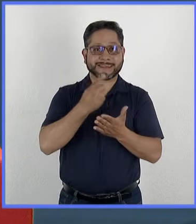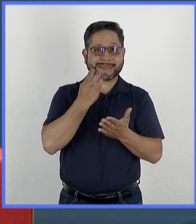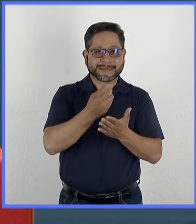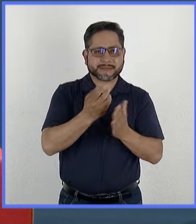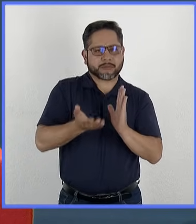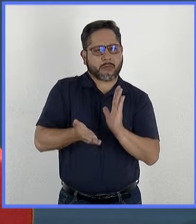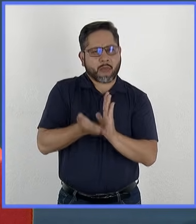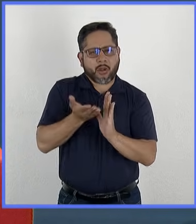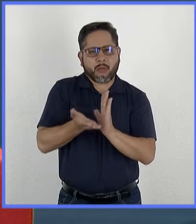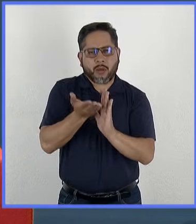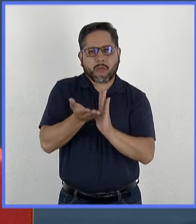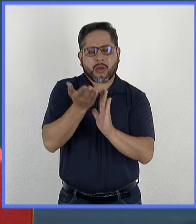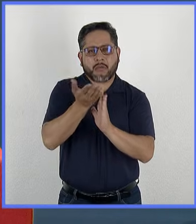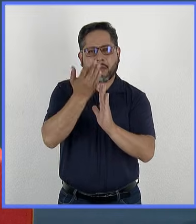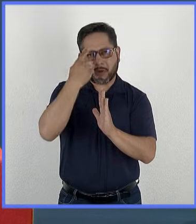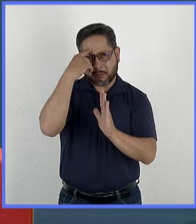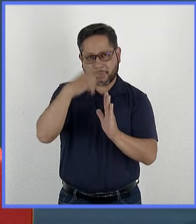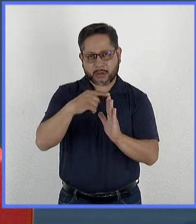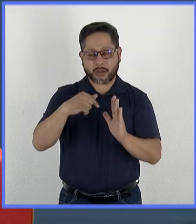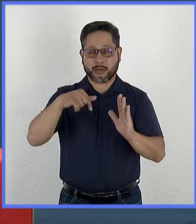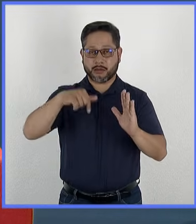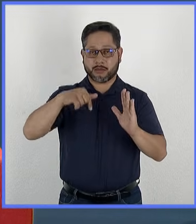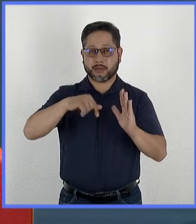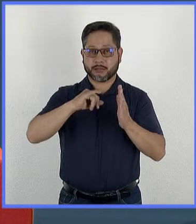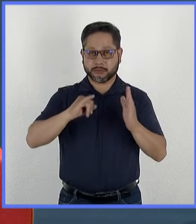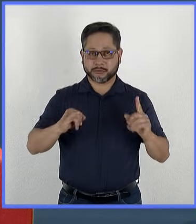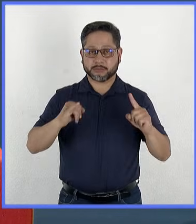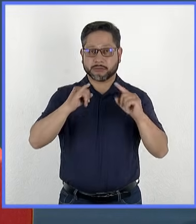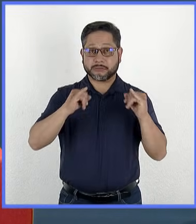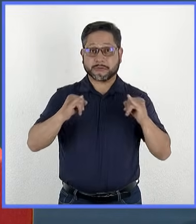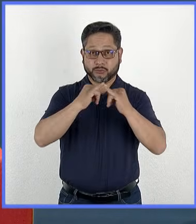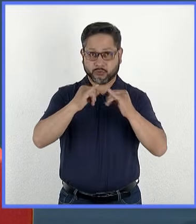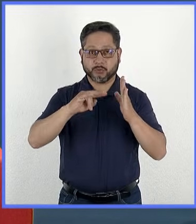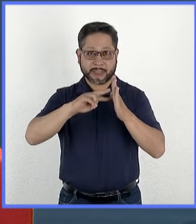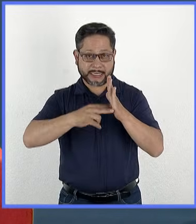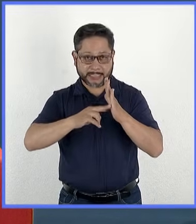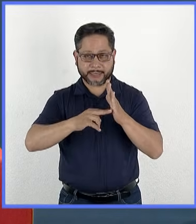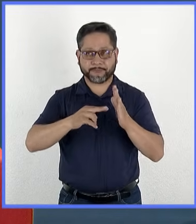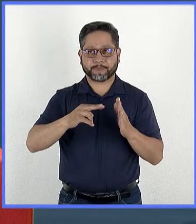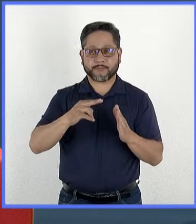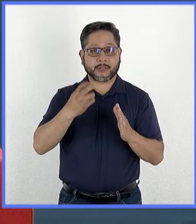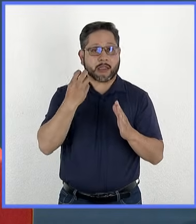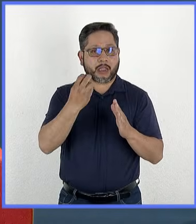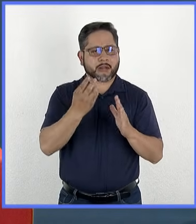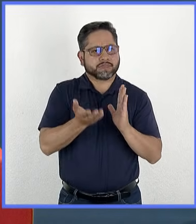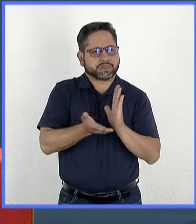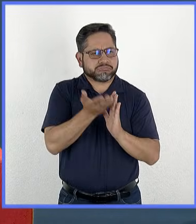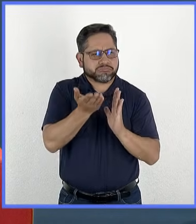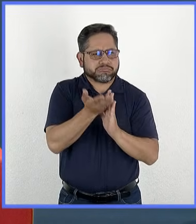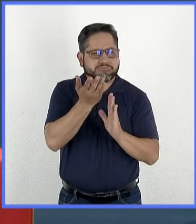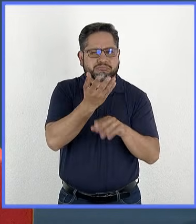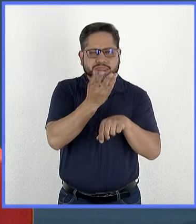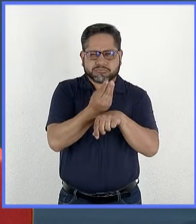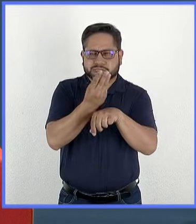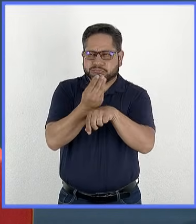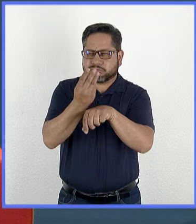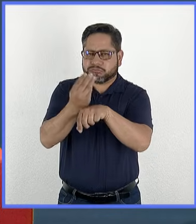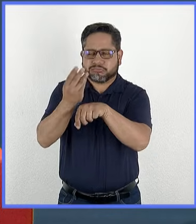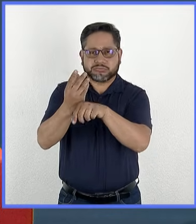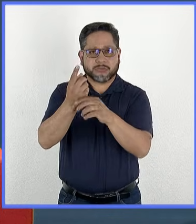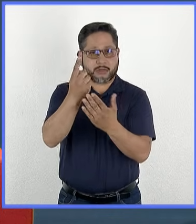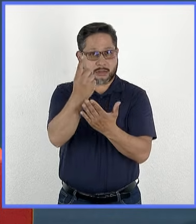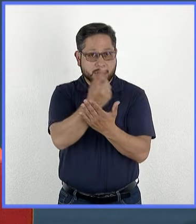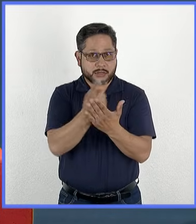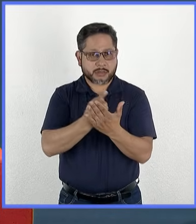que hemos hecho en el Instituto de Ingeniería para que este tipo de infraestructura tenga un